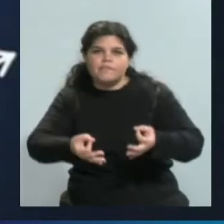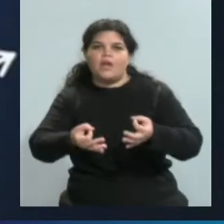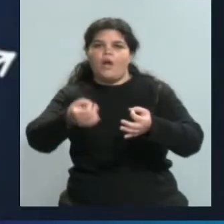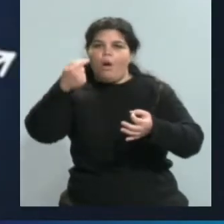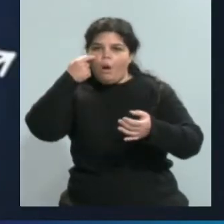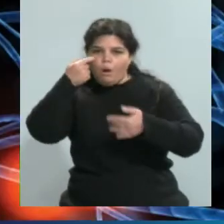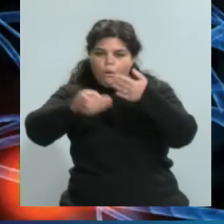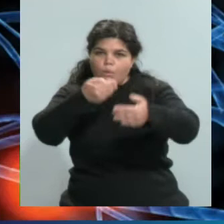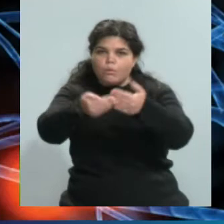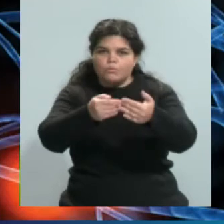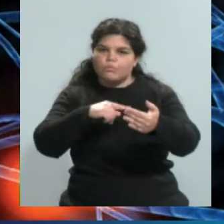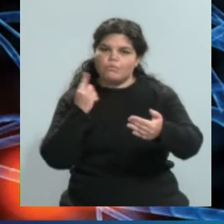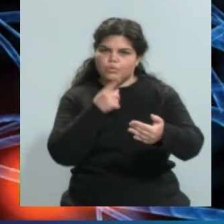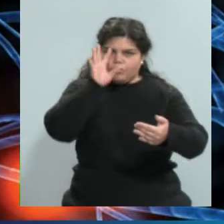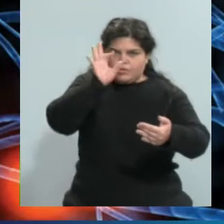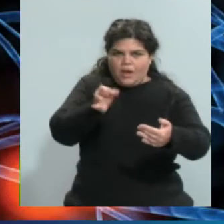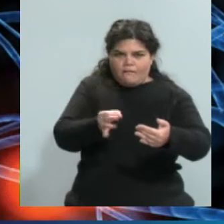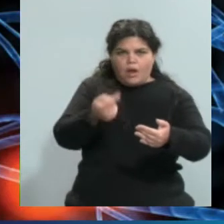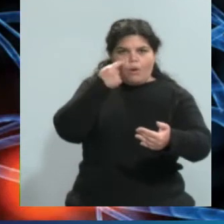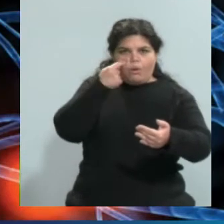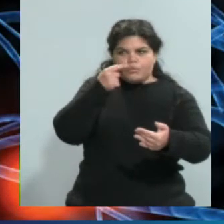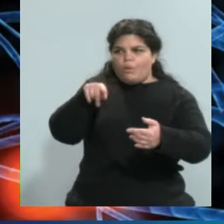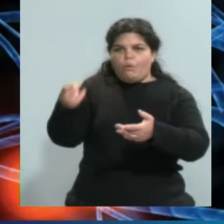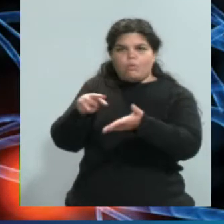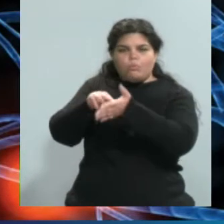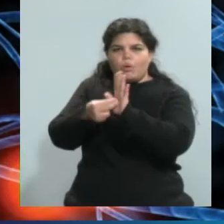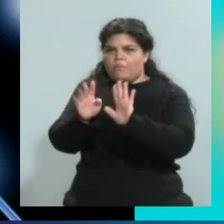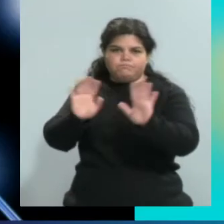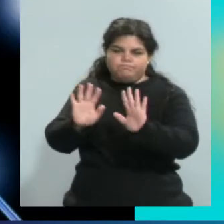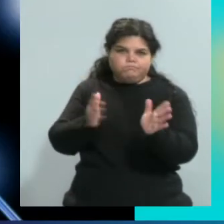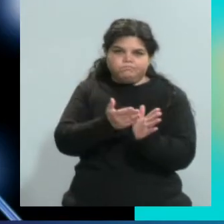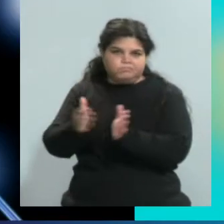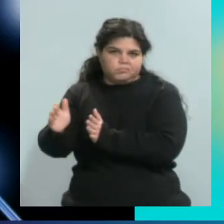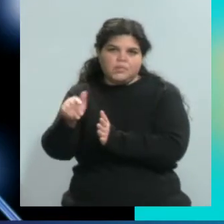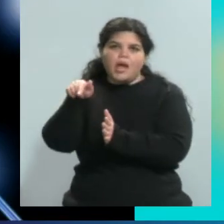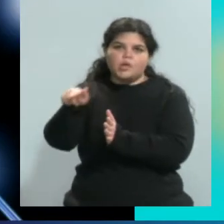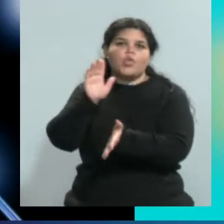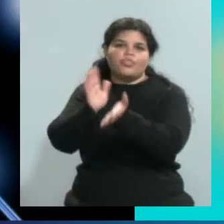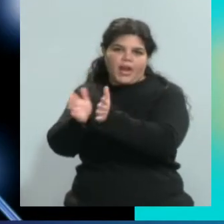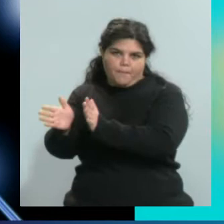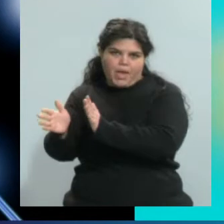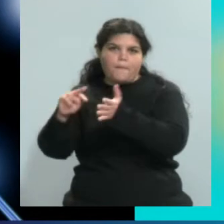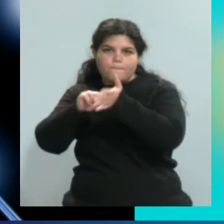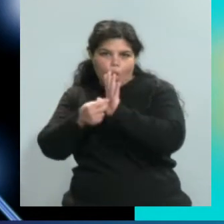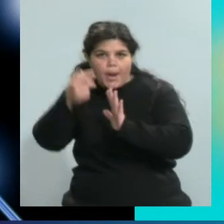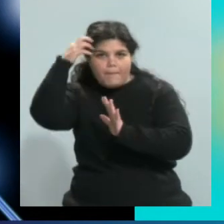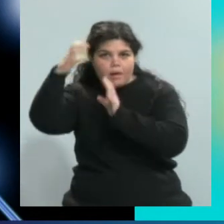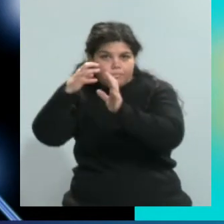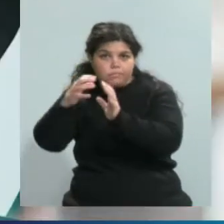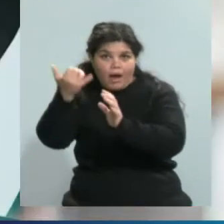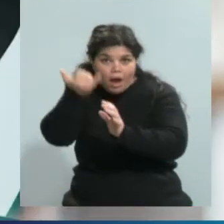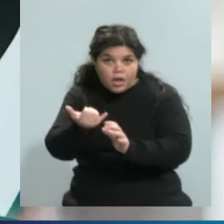Tenemos muy claro nosotros lo que funciona. Para eso está la ciencia de la terapia, ¿no? Entonces, sí, el coaching de